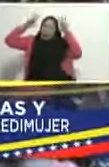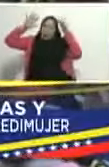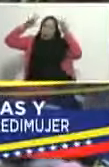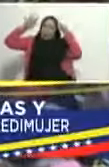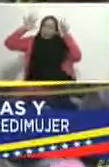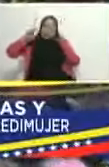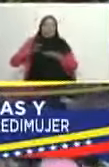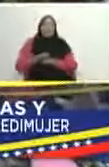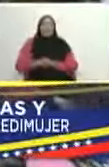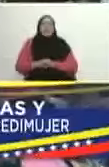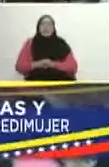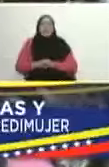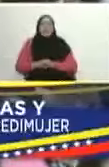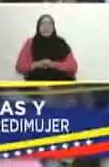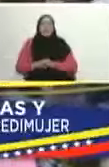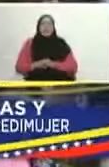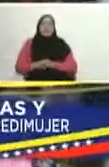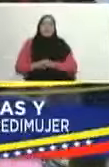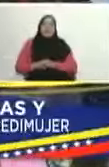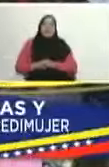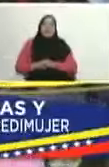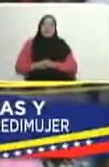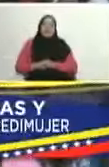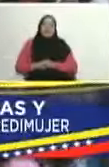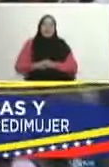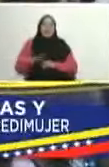Aquí sí me ven.